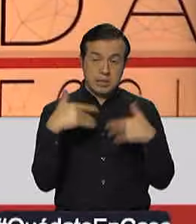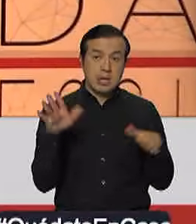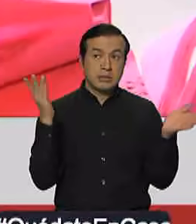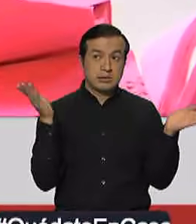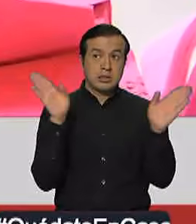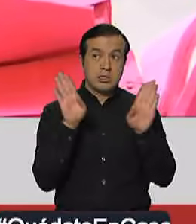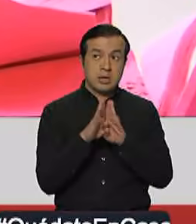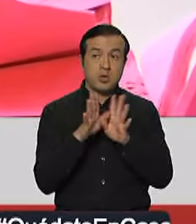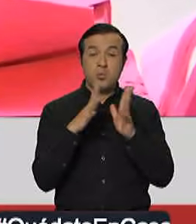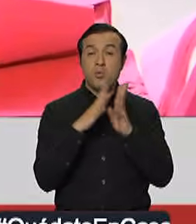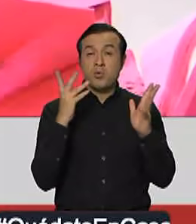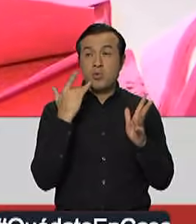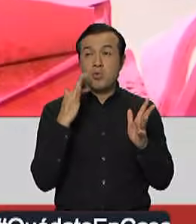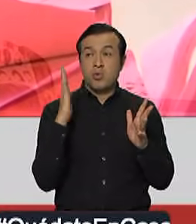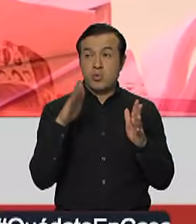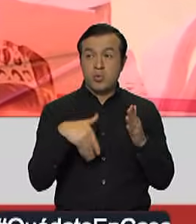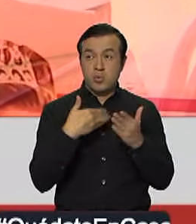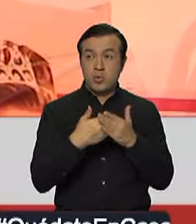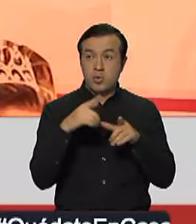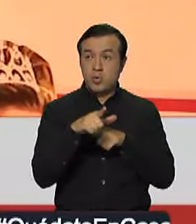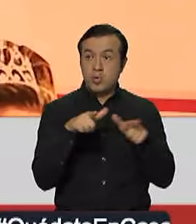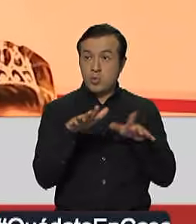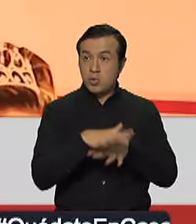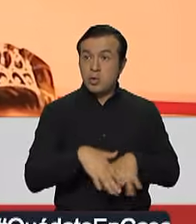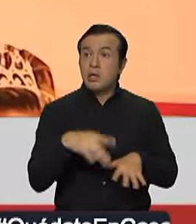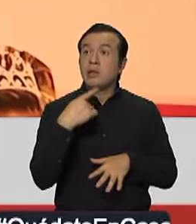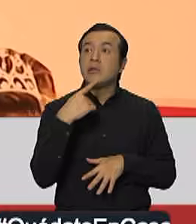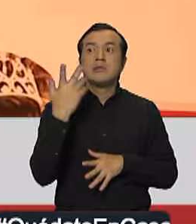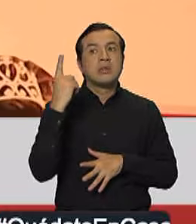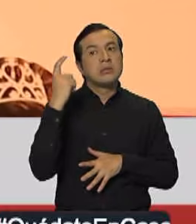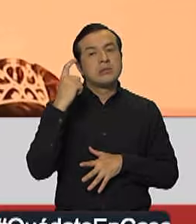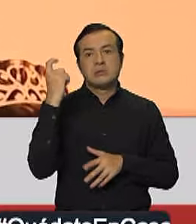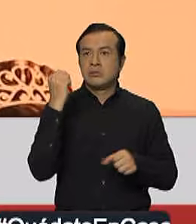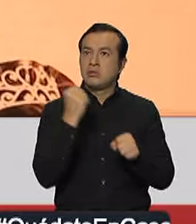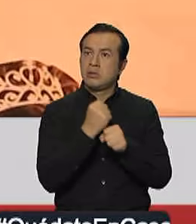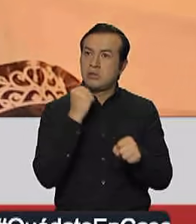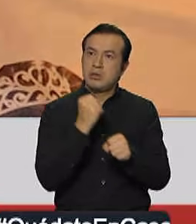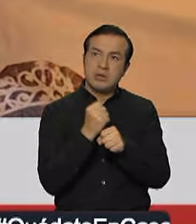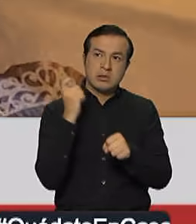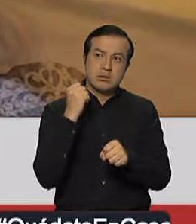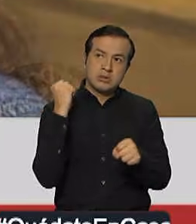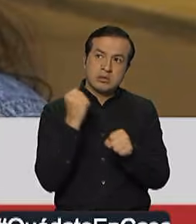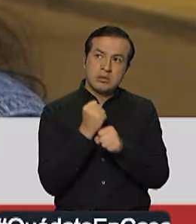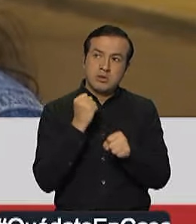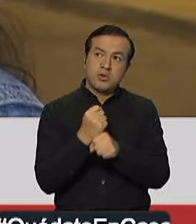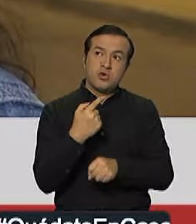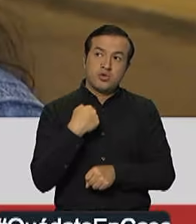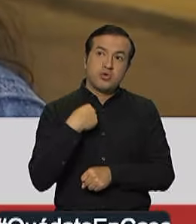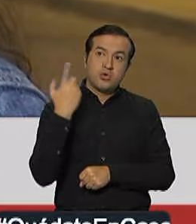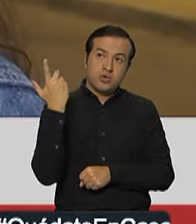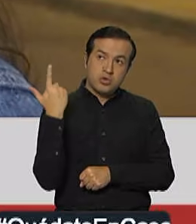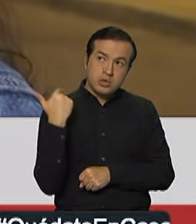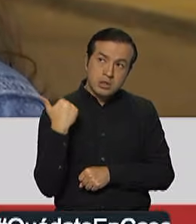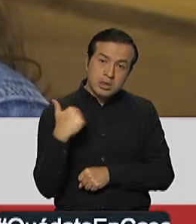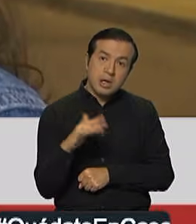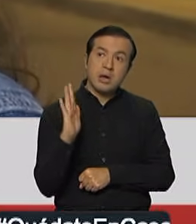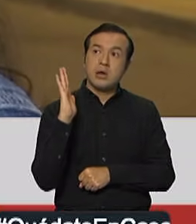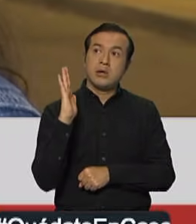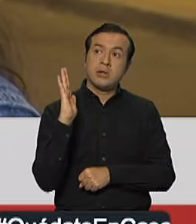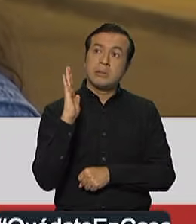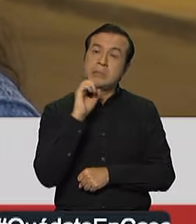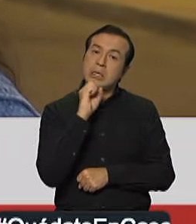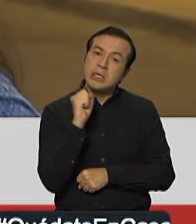días. Llegó al local porque dice que ya necesita trabajar. A lo menos yo, que ya estoy pasada de mi